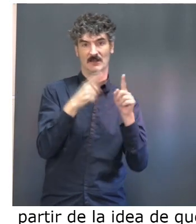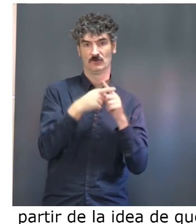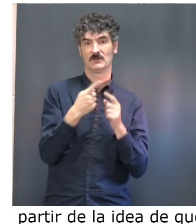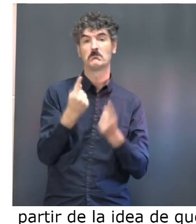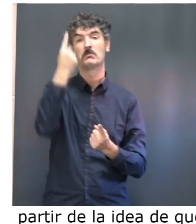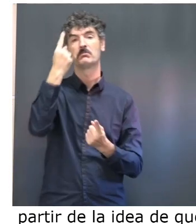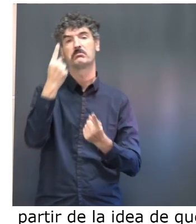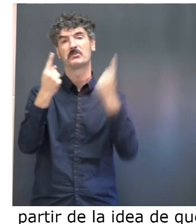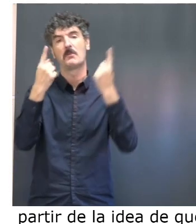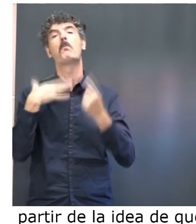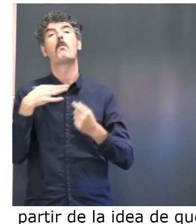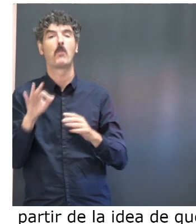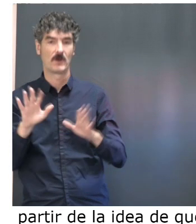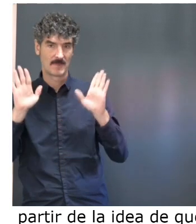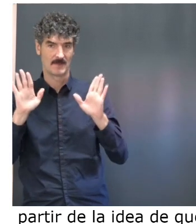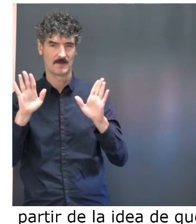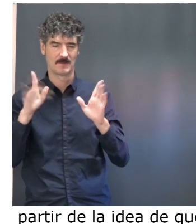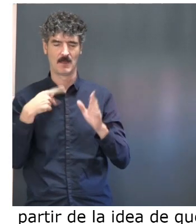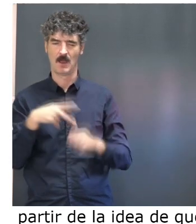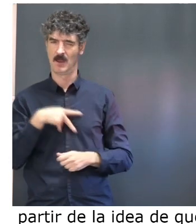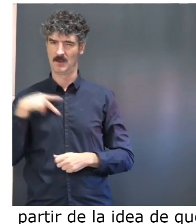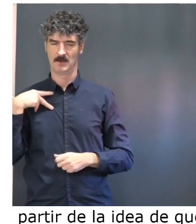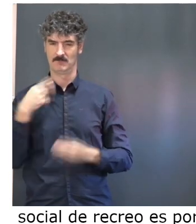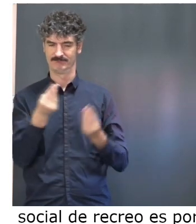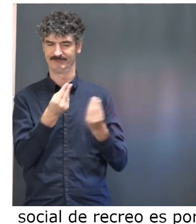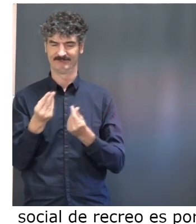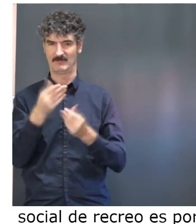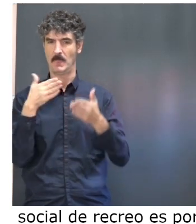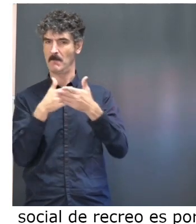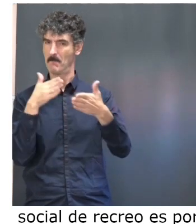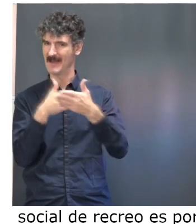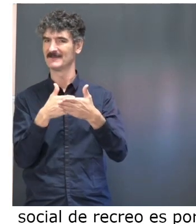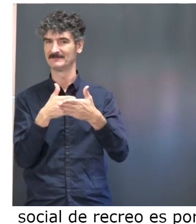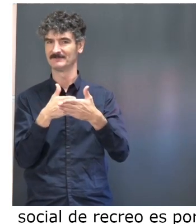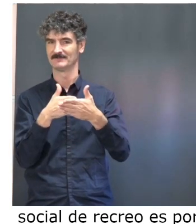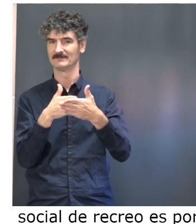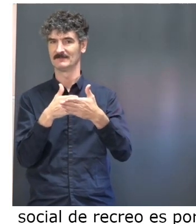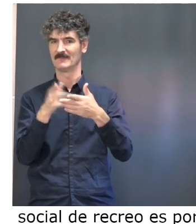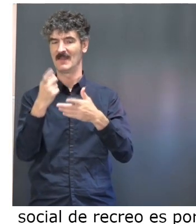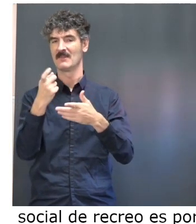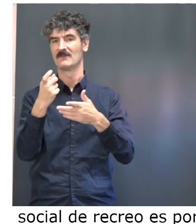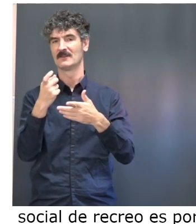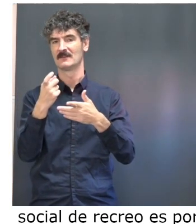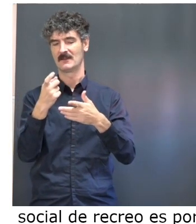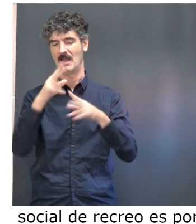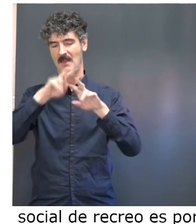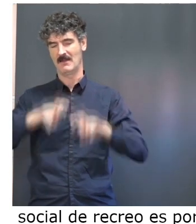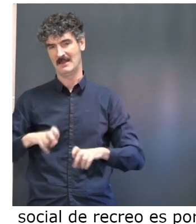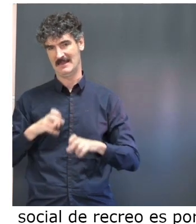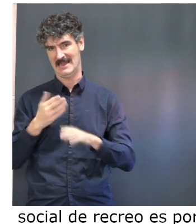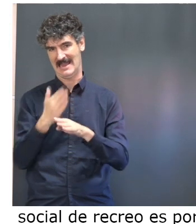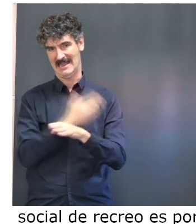puntualmente es posible, pero de forma generalizada hay barreras que hay que analizar.